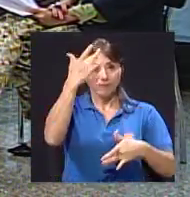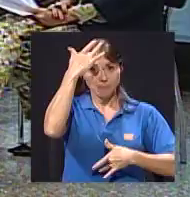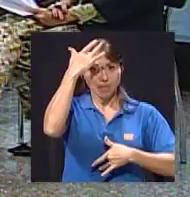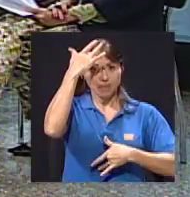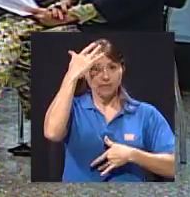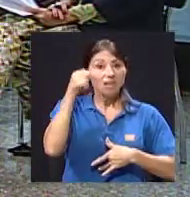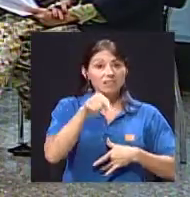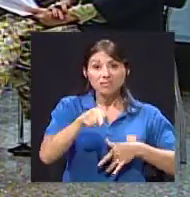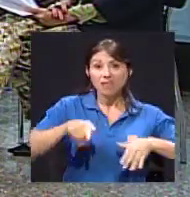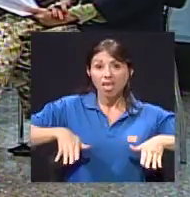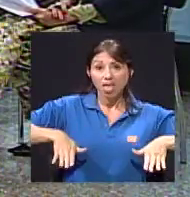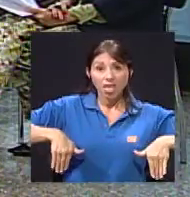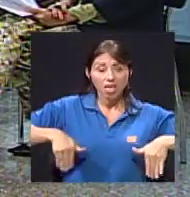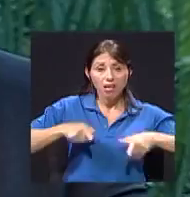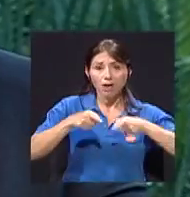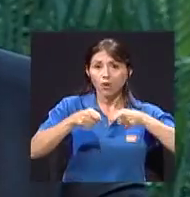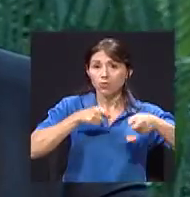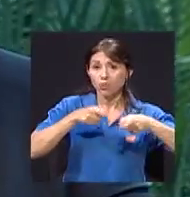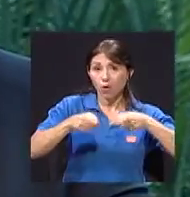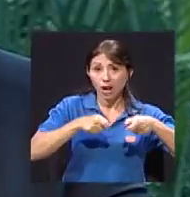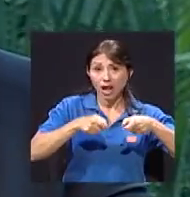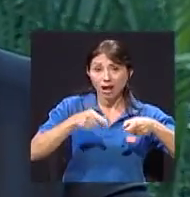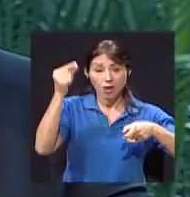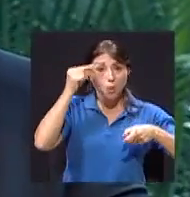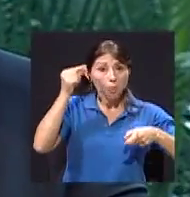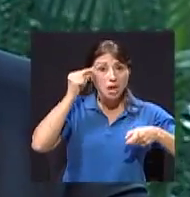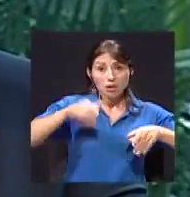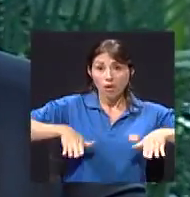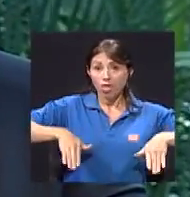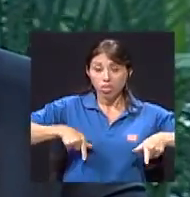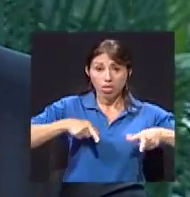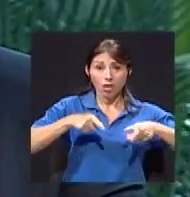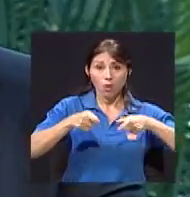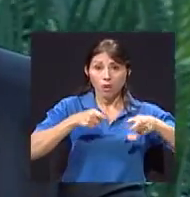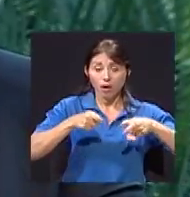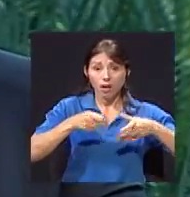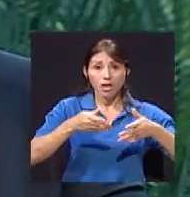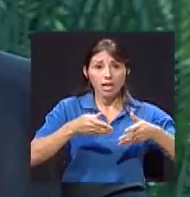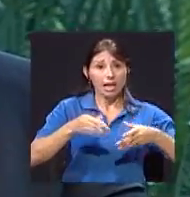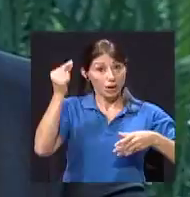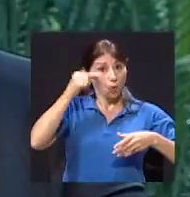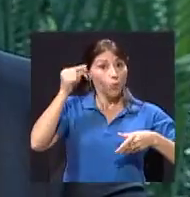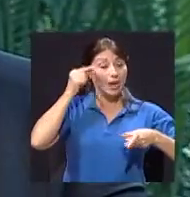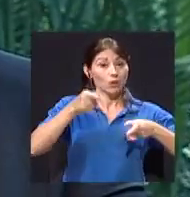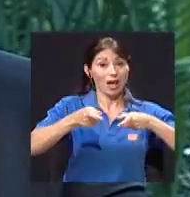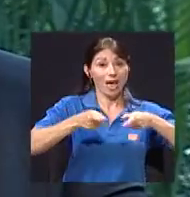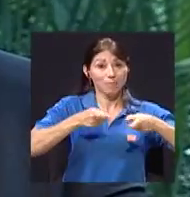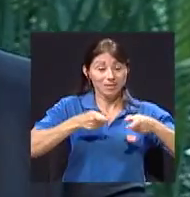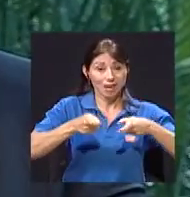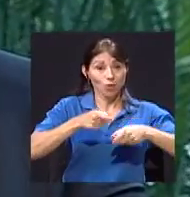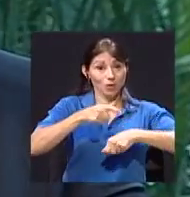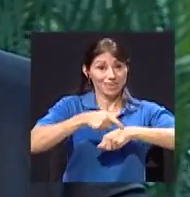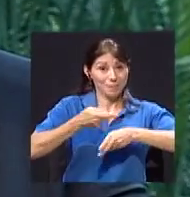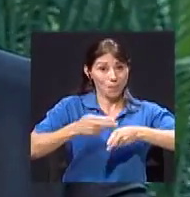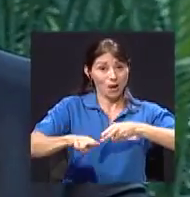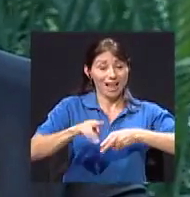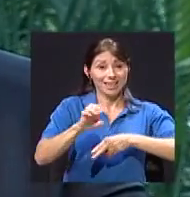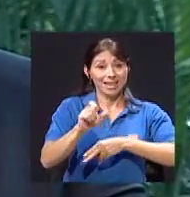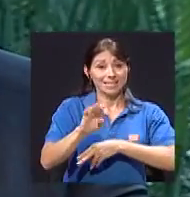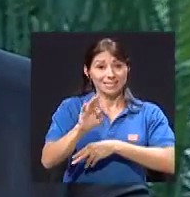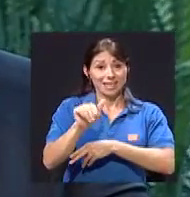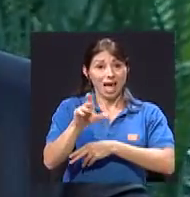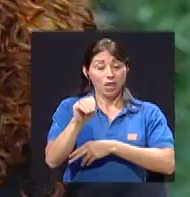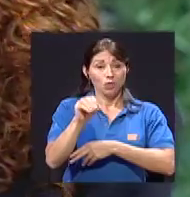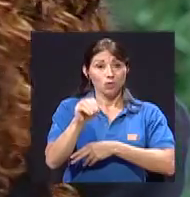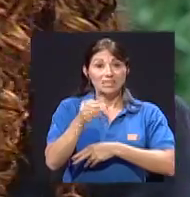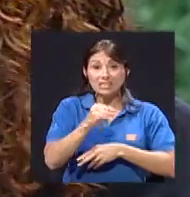Estado, por parte del gobierno, que es el administrador temporal del Estado, pues entonces la salud de la población se